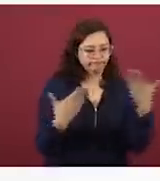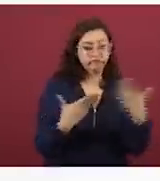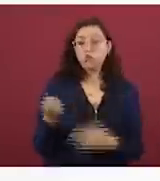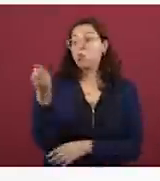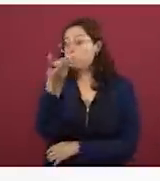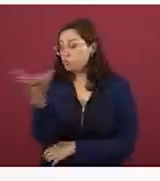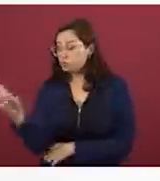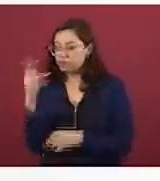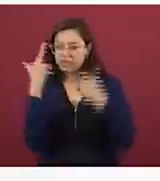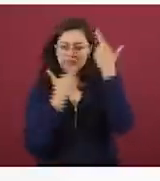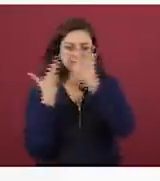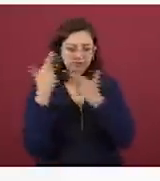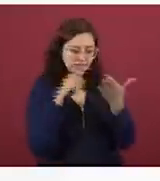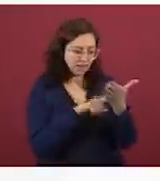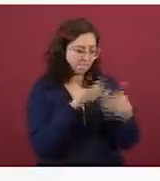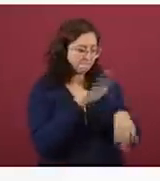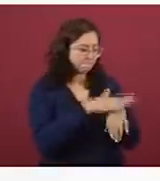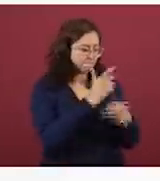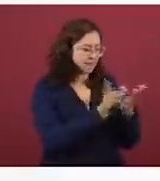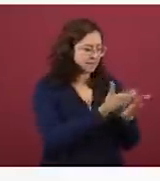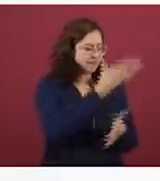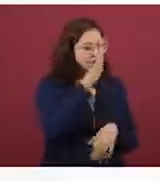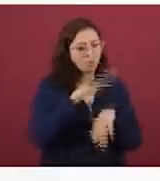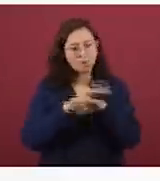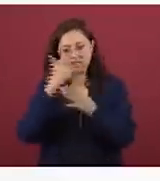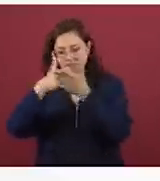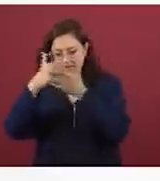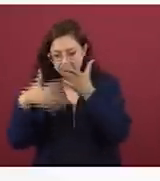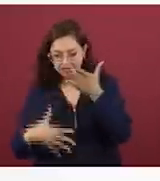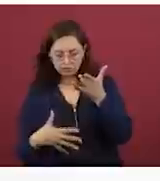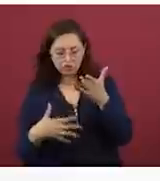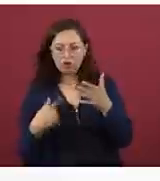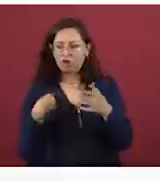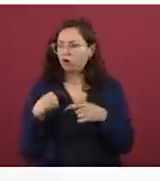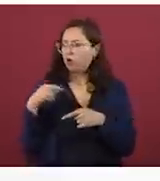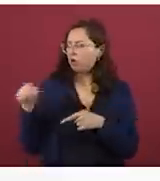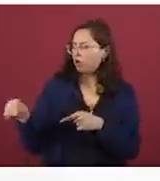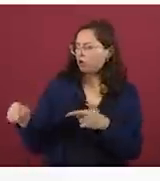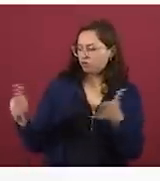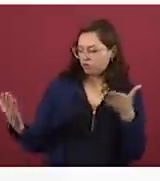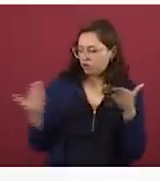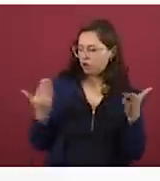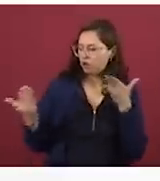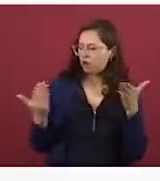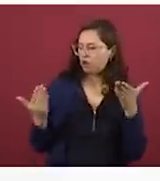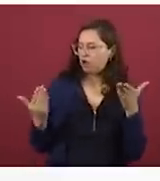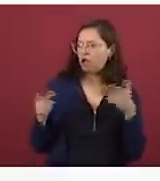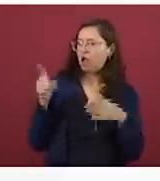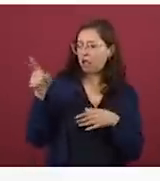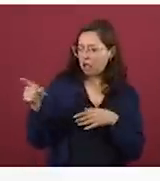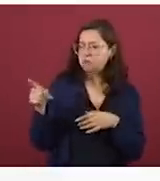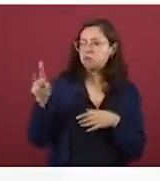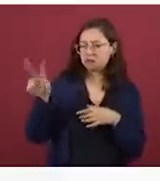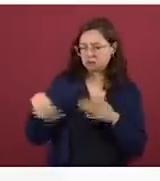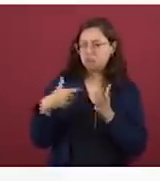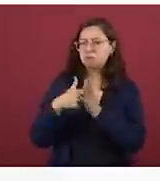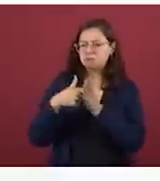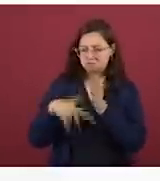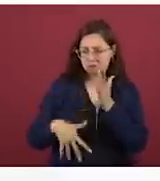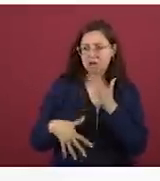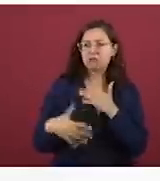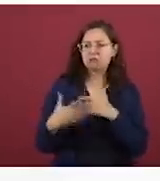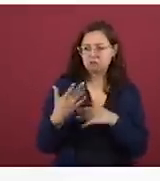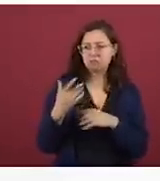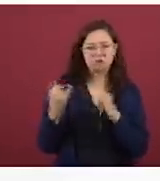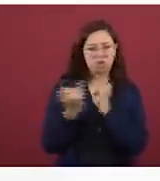es el más alto y el más bajo, tú puedes darte cuenta si a la que tú vas es una gasolinera económica, porque está en la